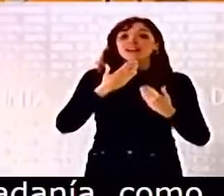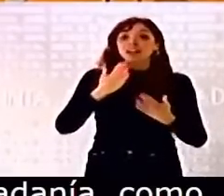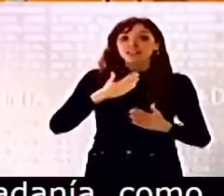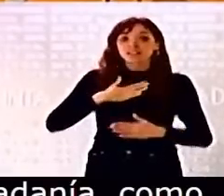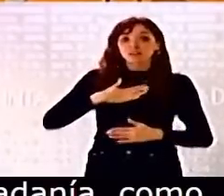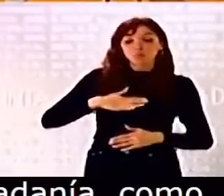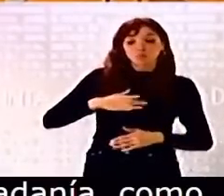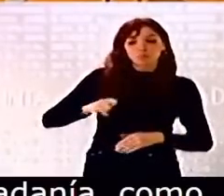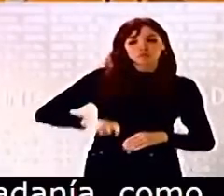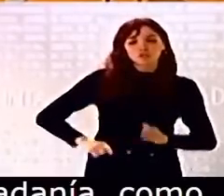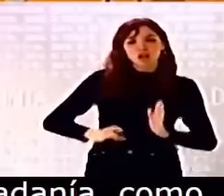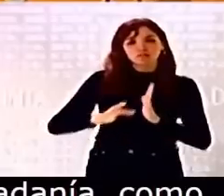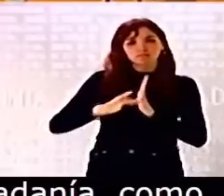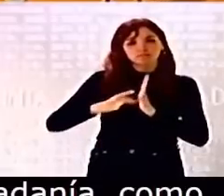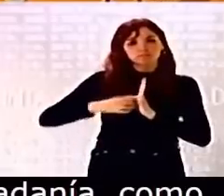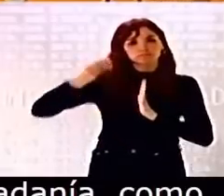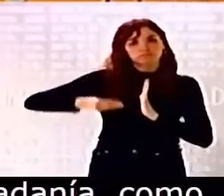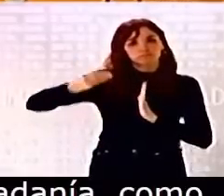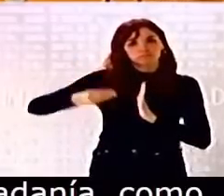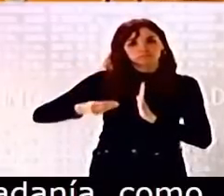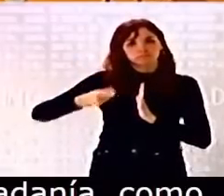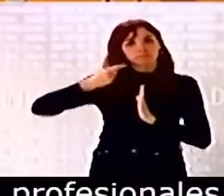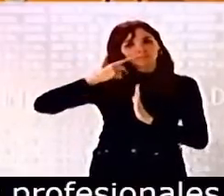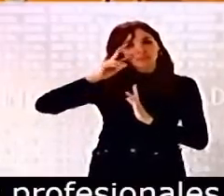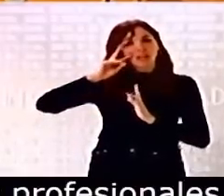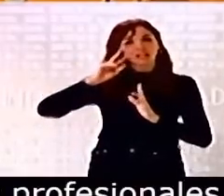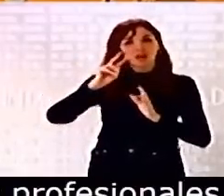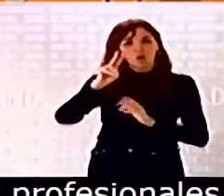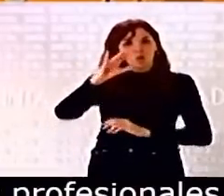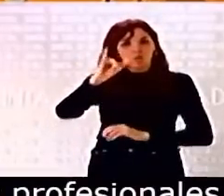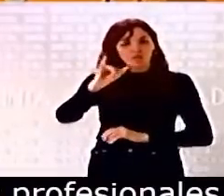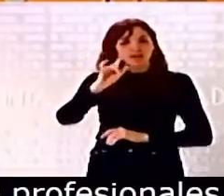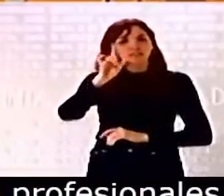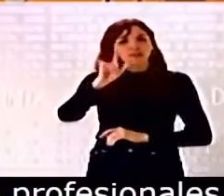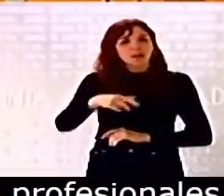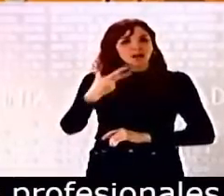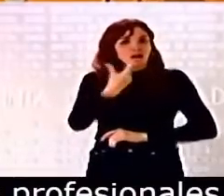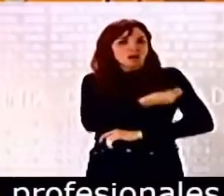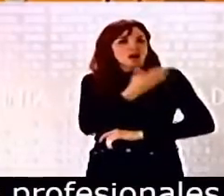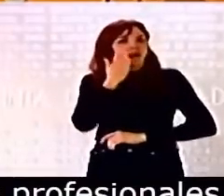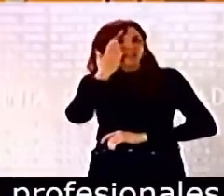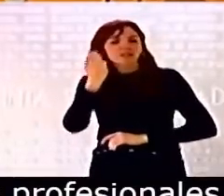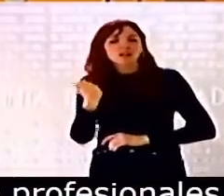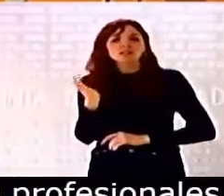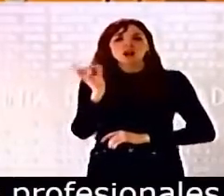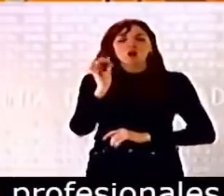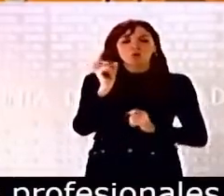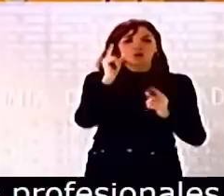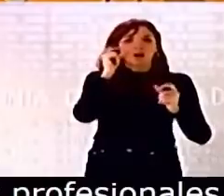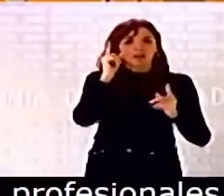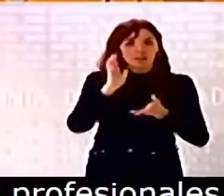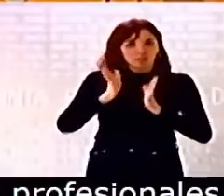profesionales, especialistas en intensivo, pero también especialistas en anestesiología y reanimación,